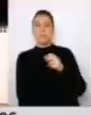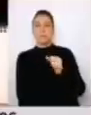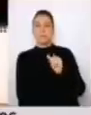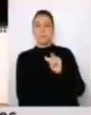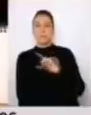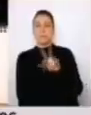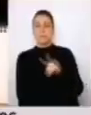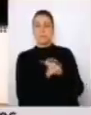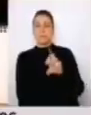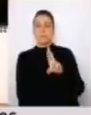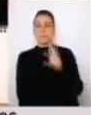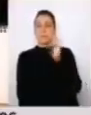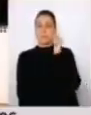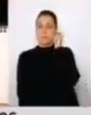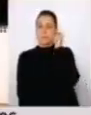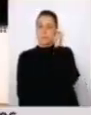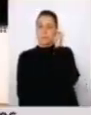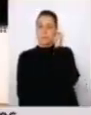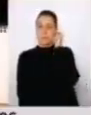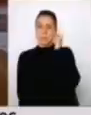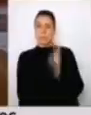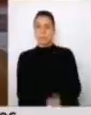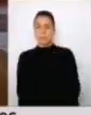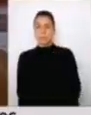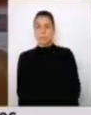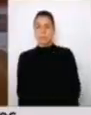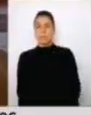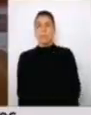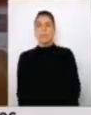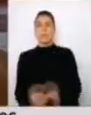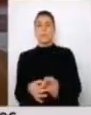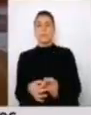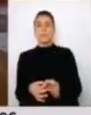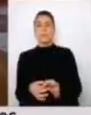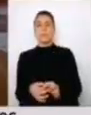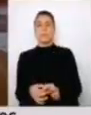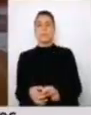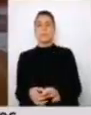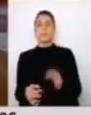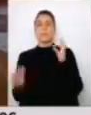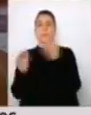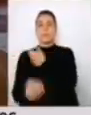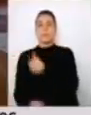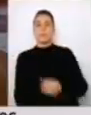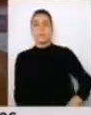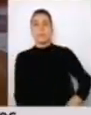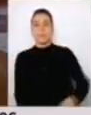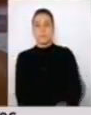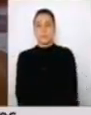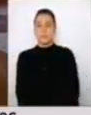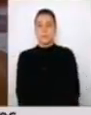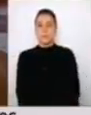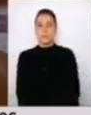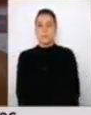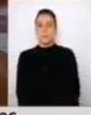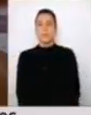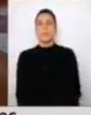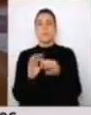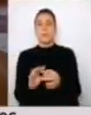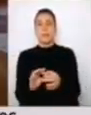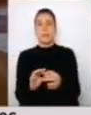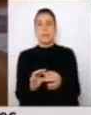muchas gracias señor presidente en primer lugar agradecer a aquellos que han